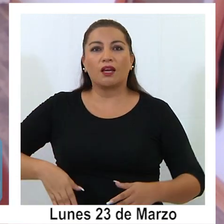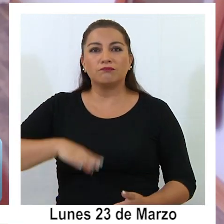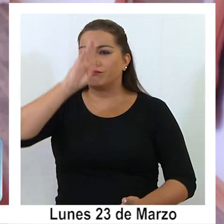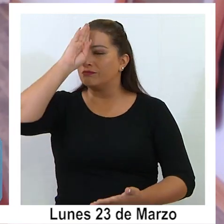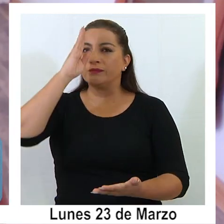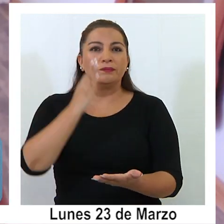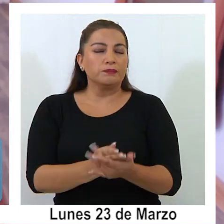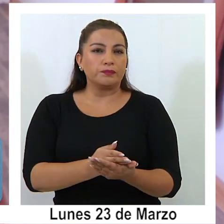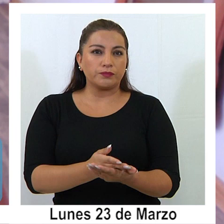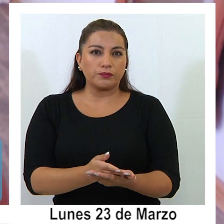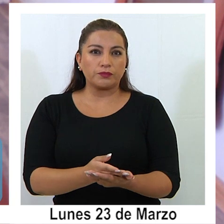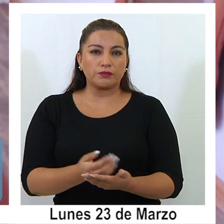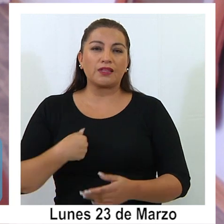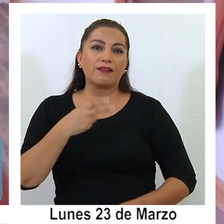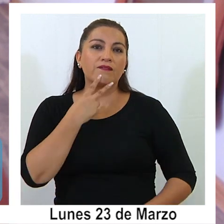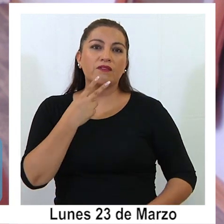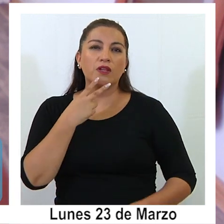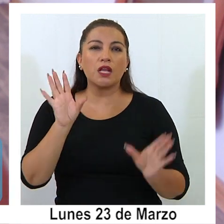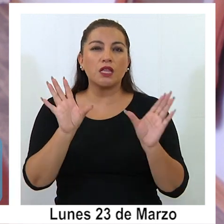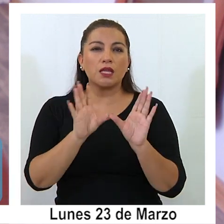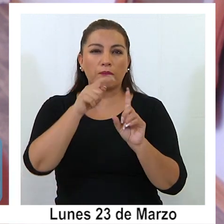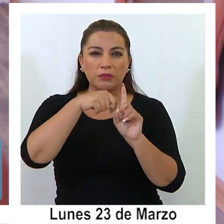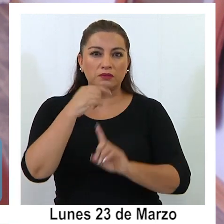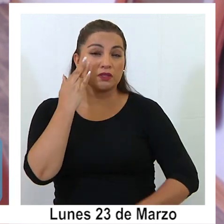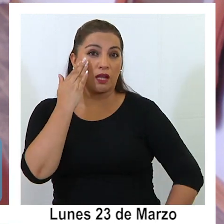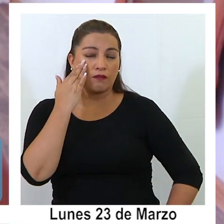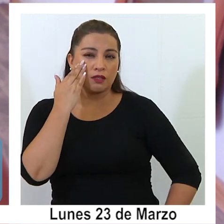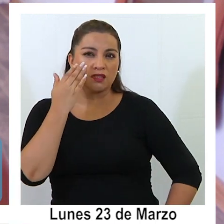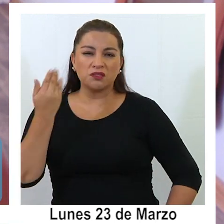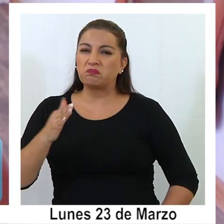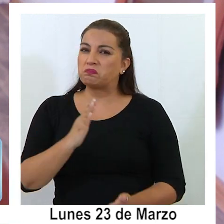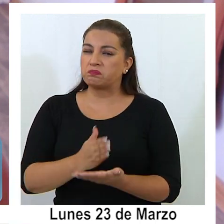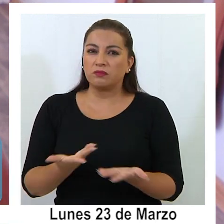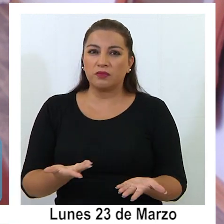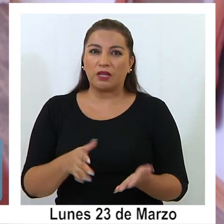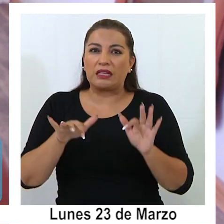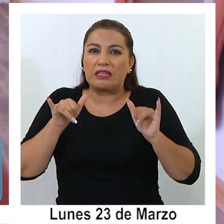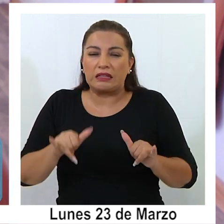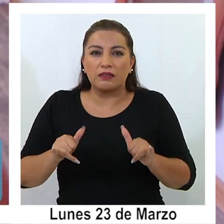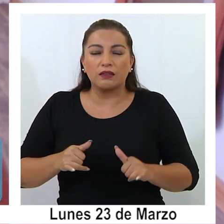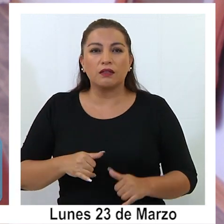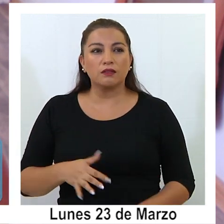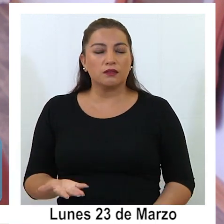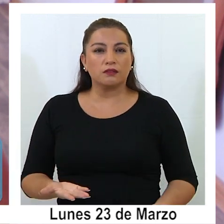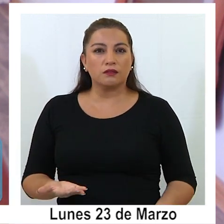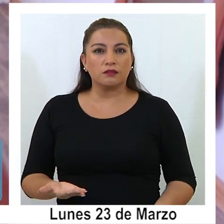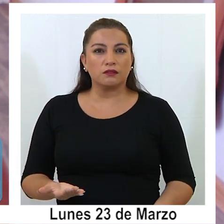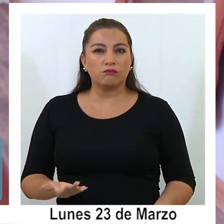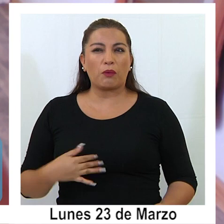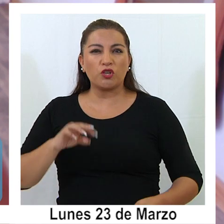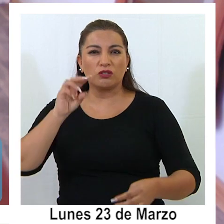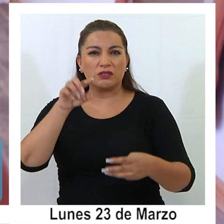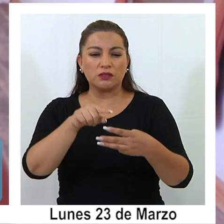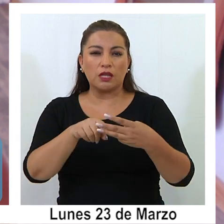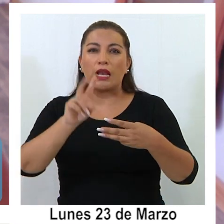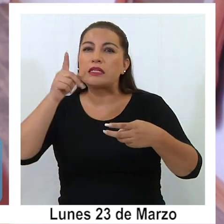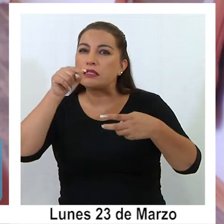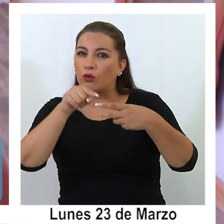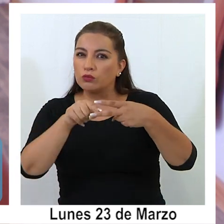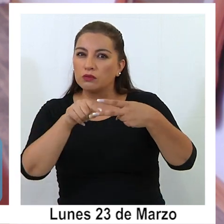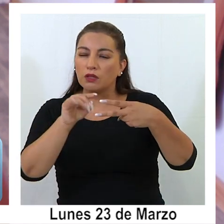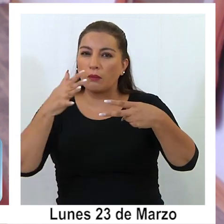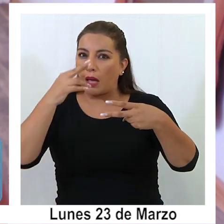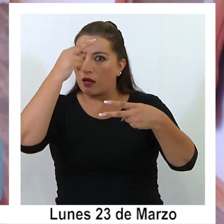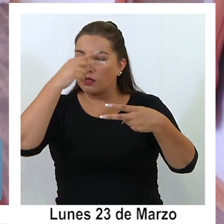quedarme hasta el plazo que yo tenía que quedarme, que era el 10 de abril, pero fue creo la tercera semana, sí, no, la segunda